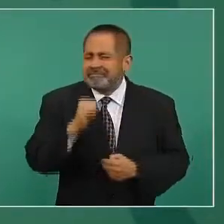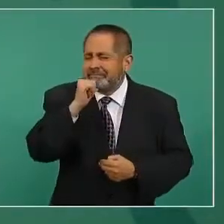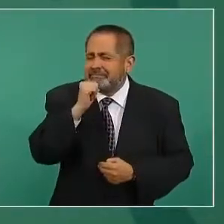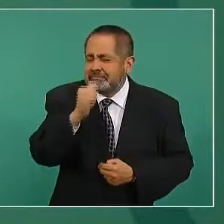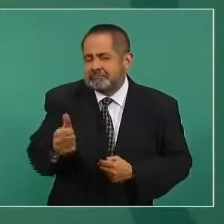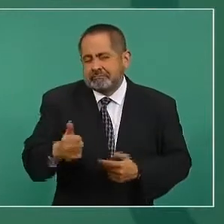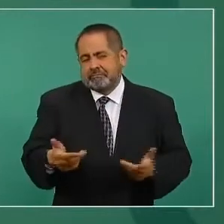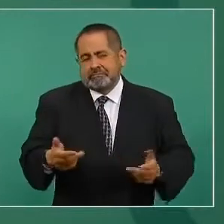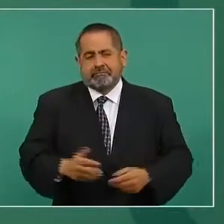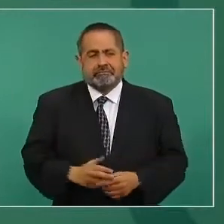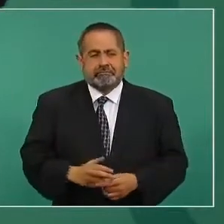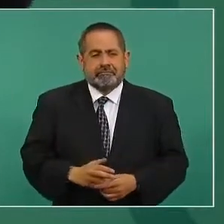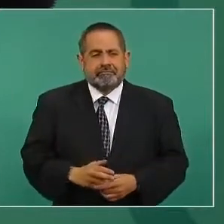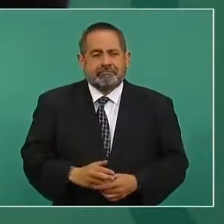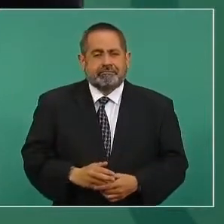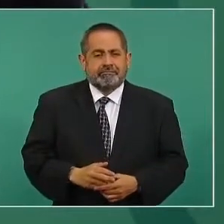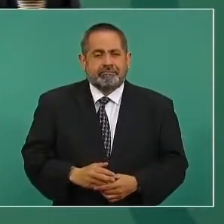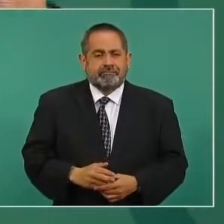Que